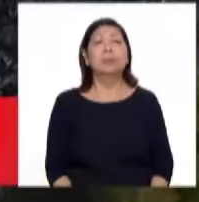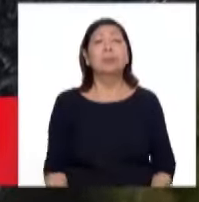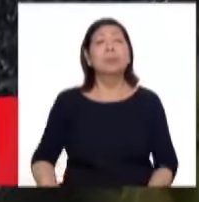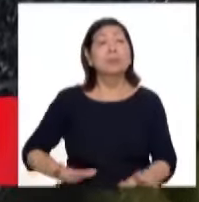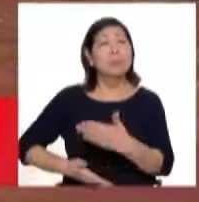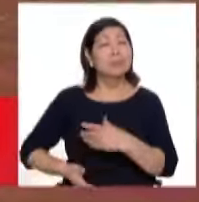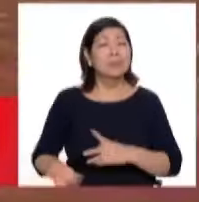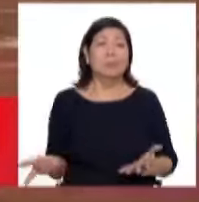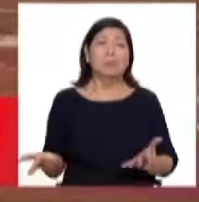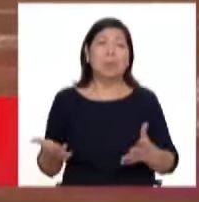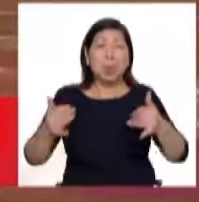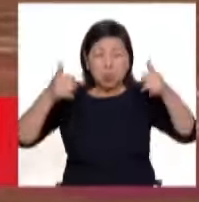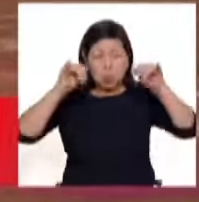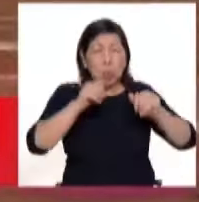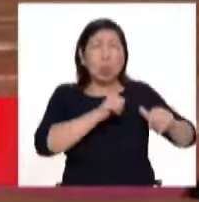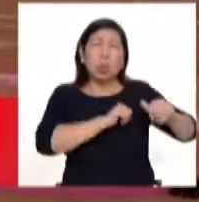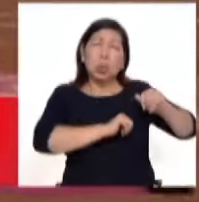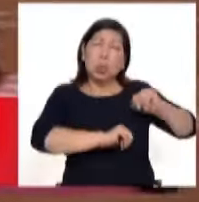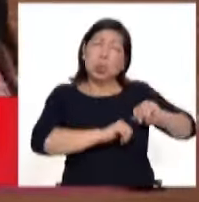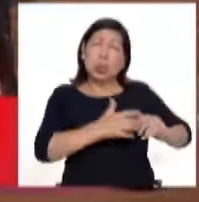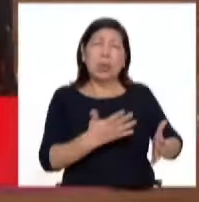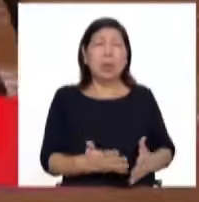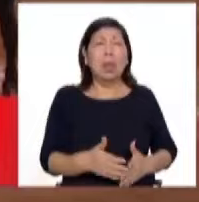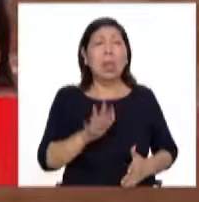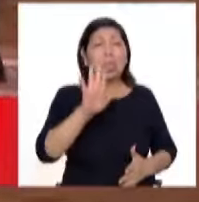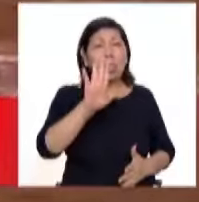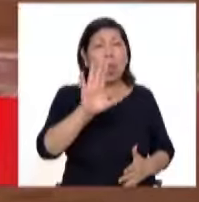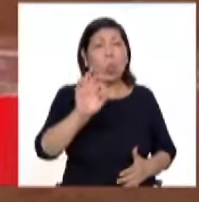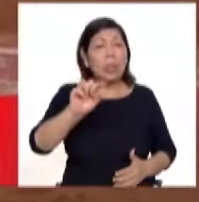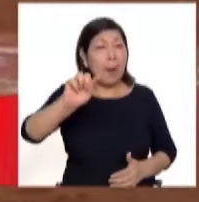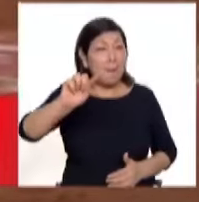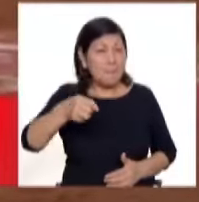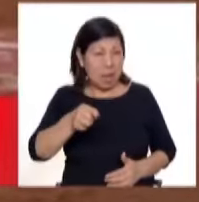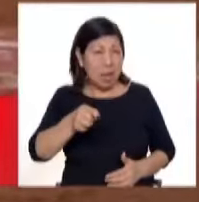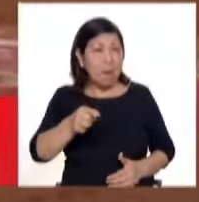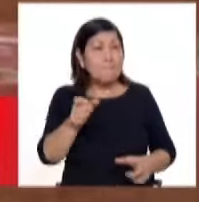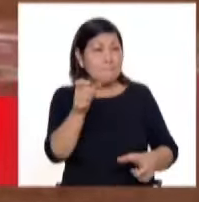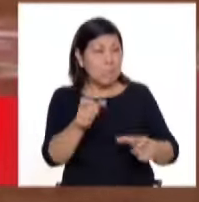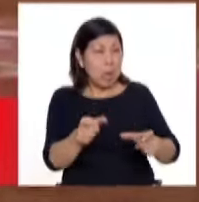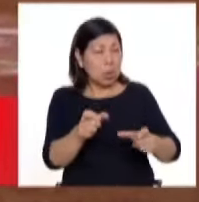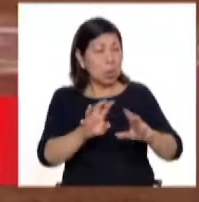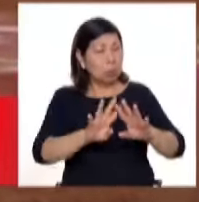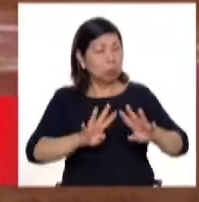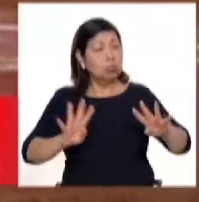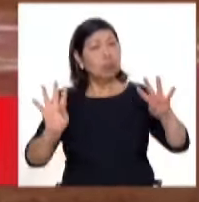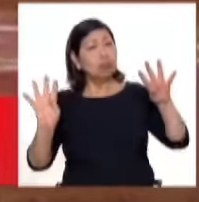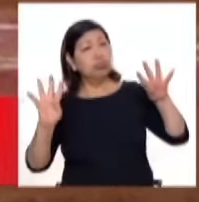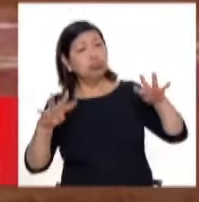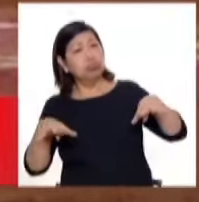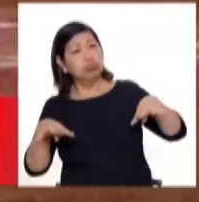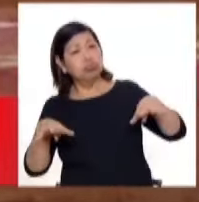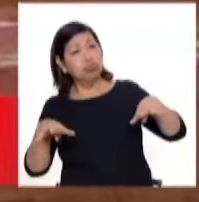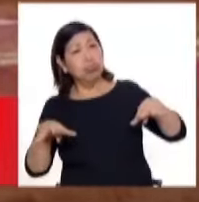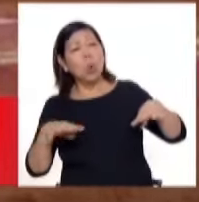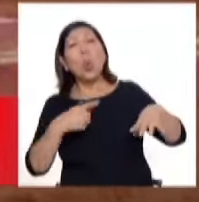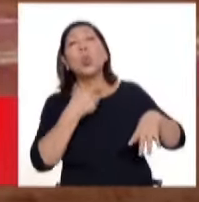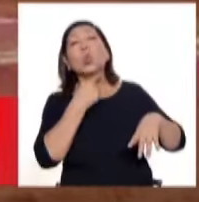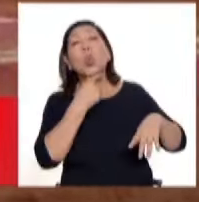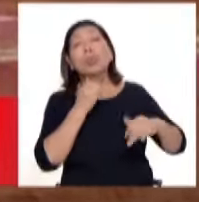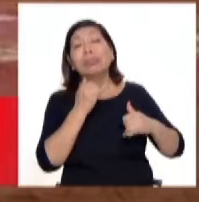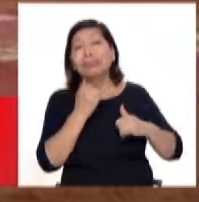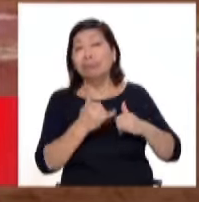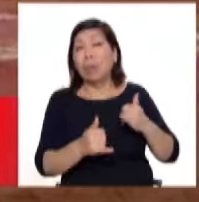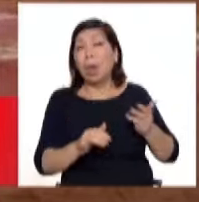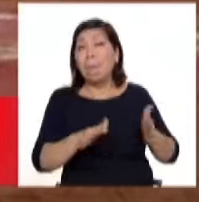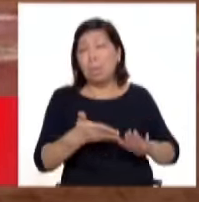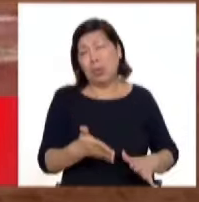Volvió el maltrato y el sufrimiento. 50.000 personas llenaron la Plaza de Toros para presenciar el espectáculo que termina